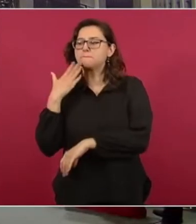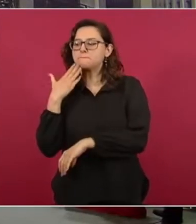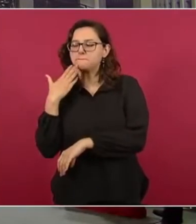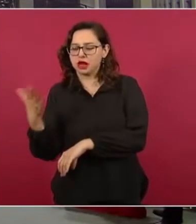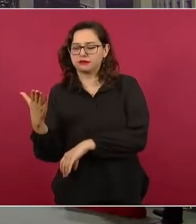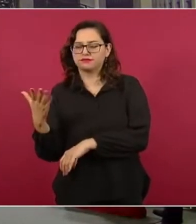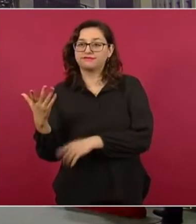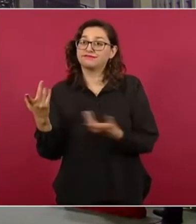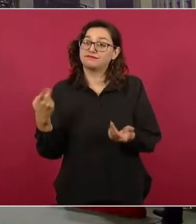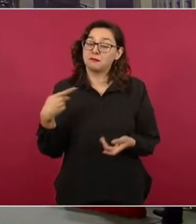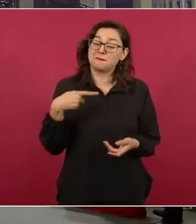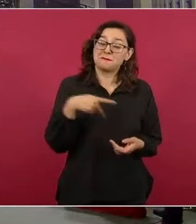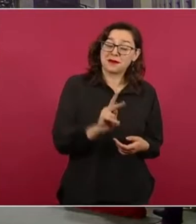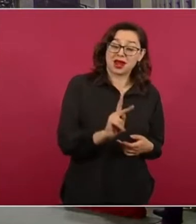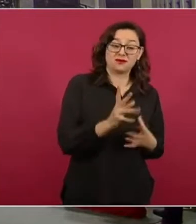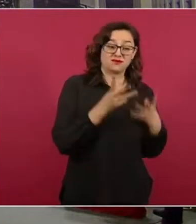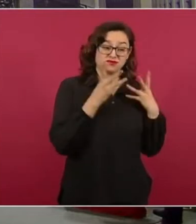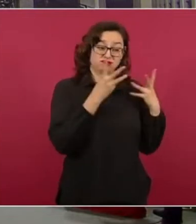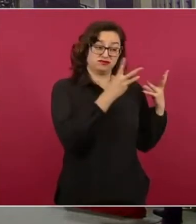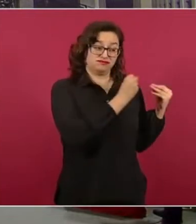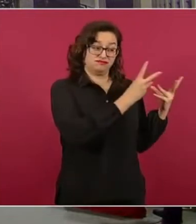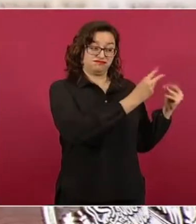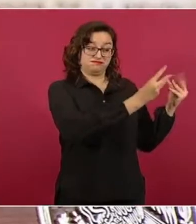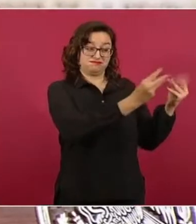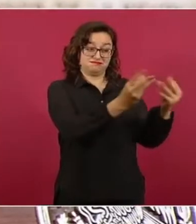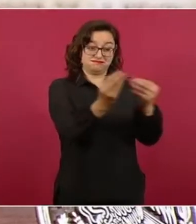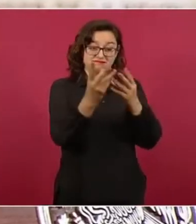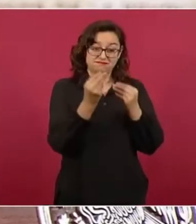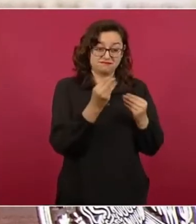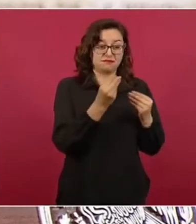para defender intereses